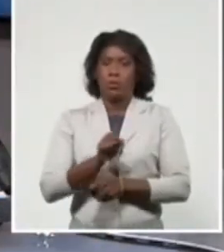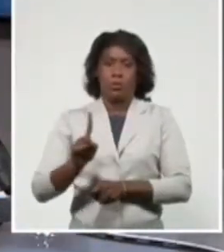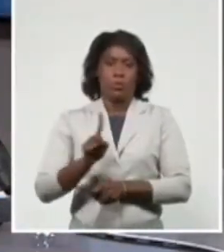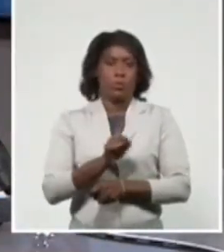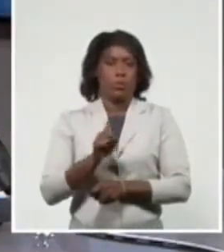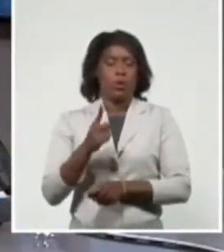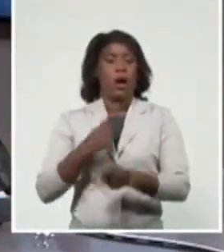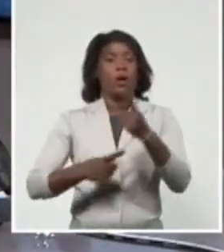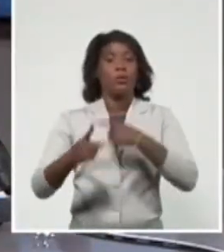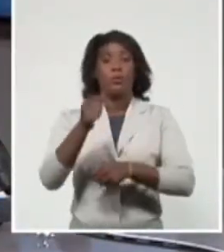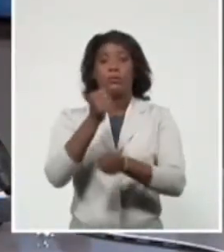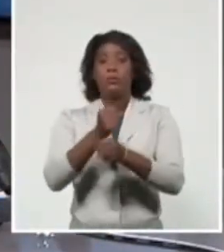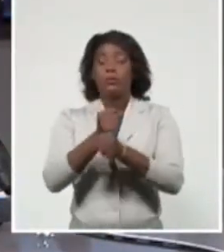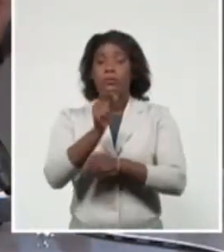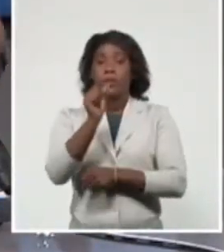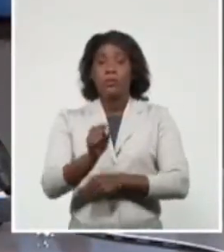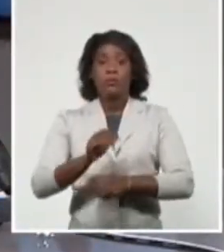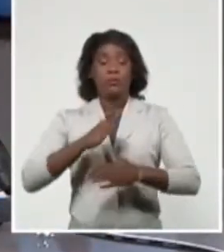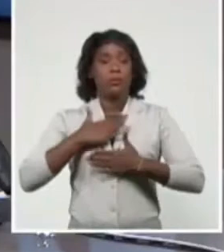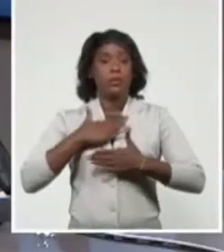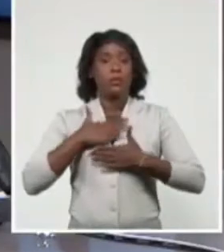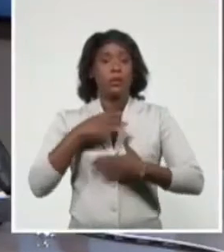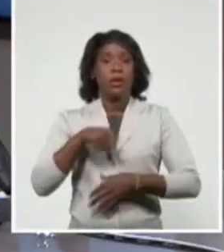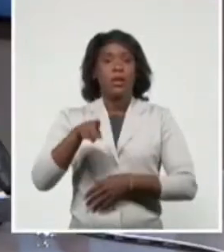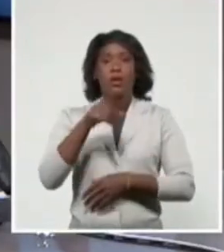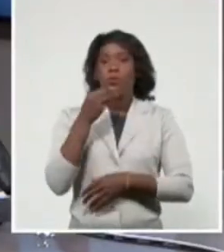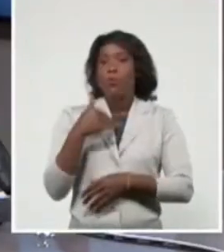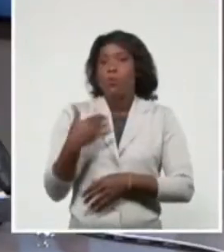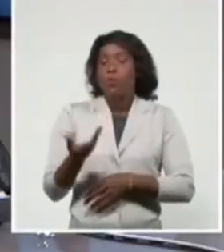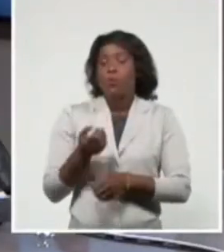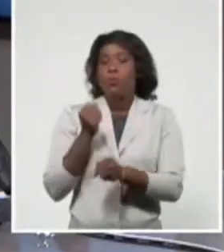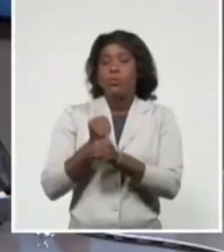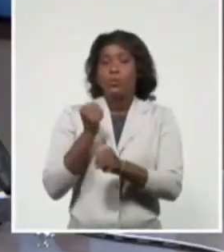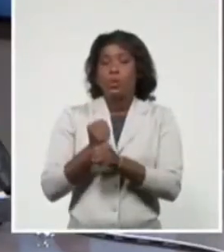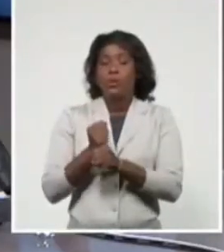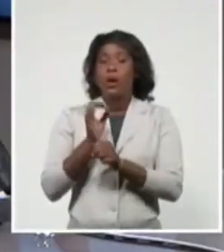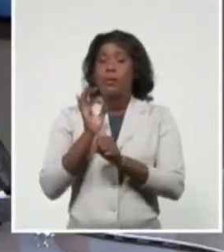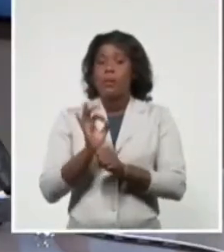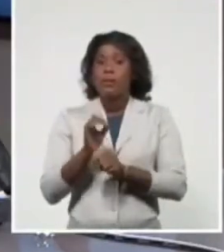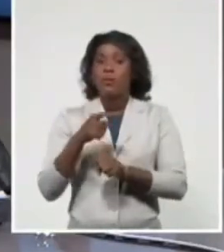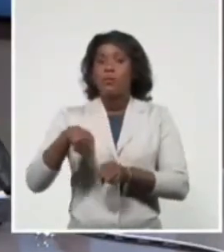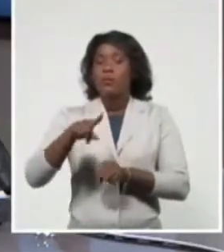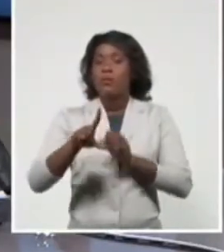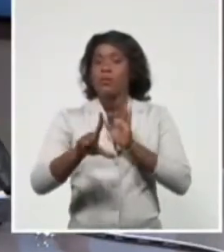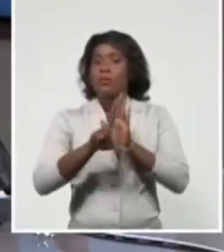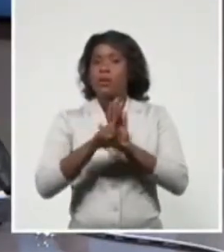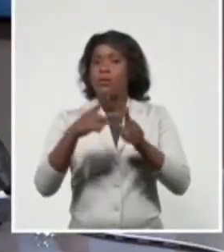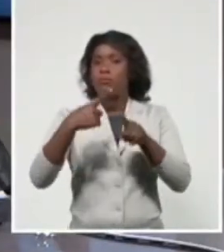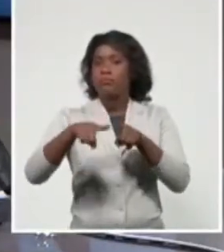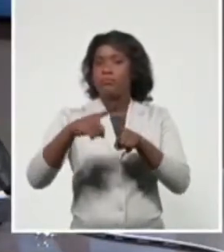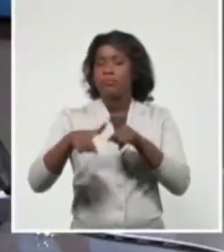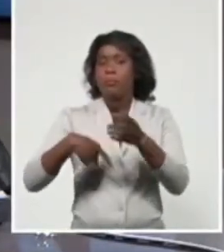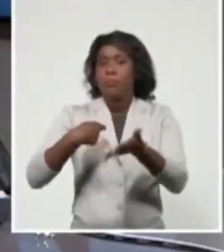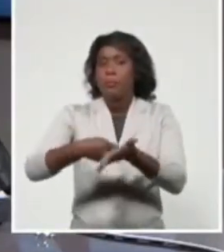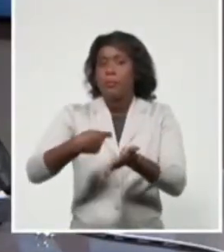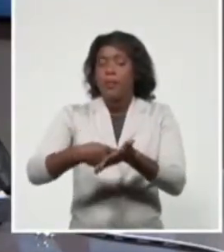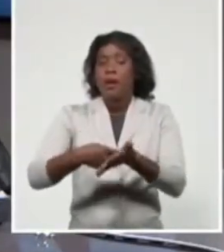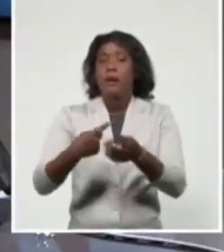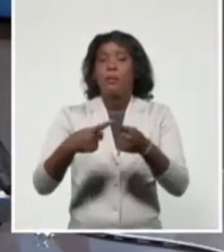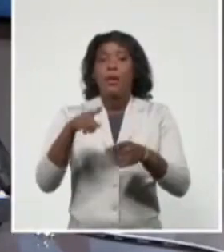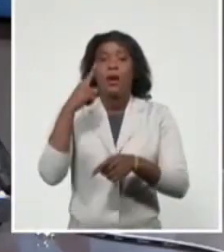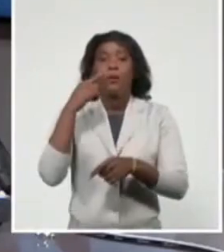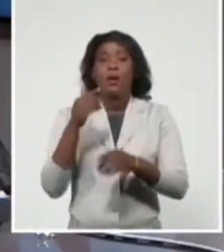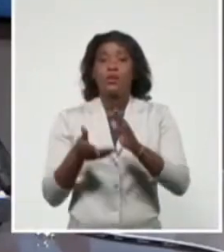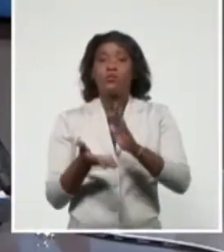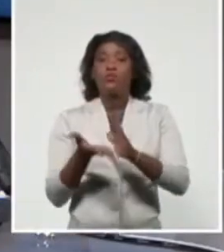cuenta propia, a partir de la reducción de la carga tributaria que van a tener para que no los precios